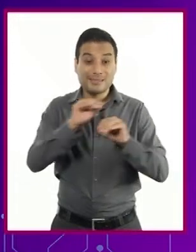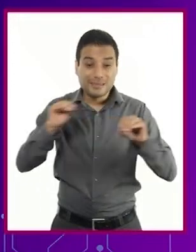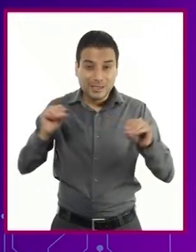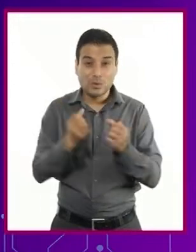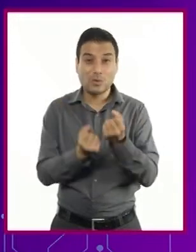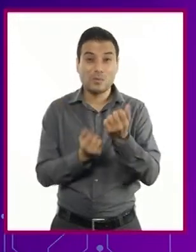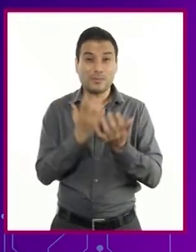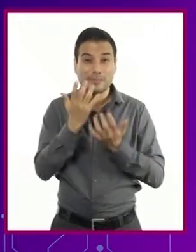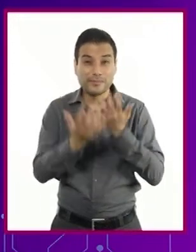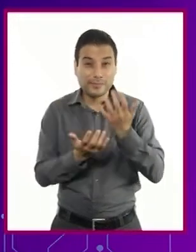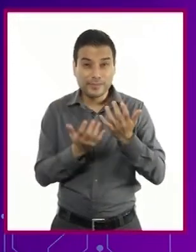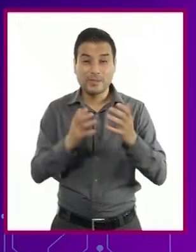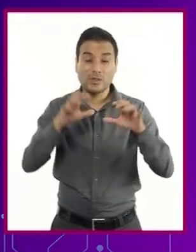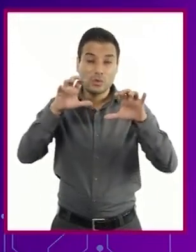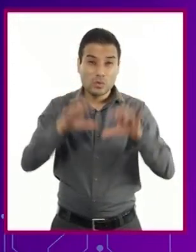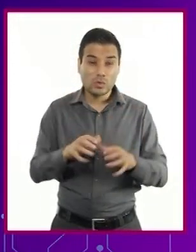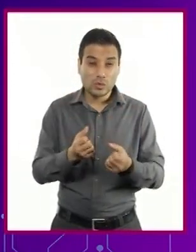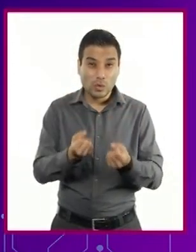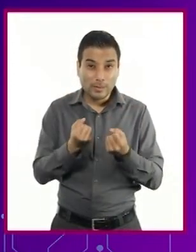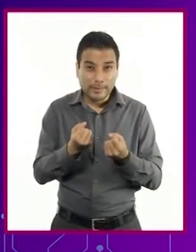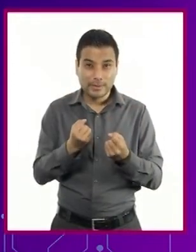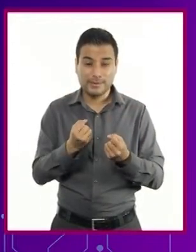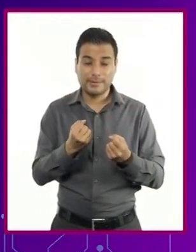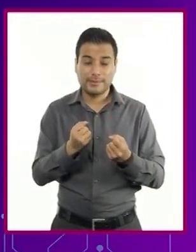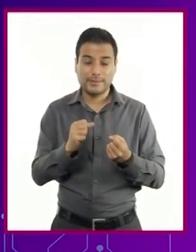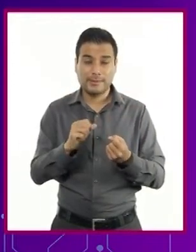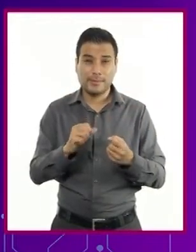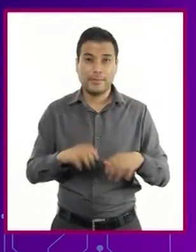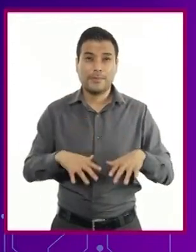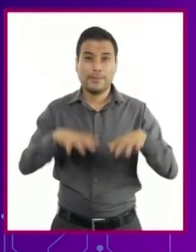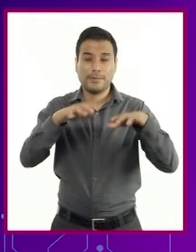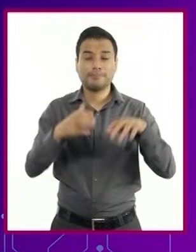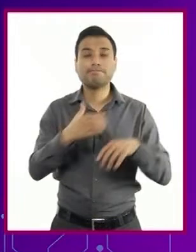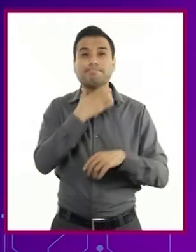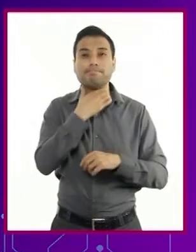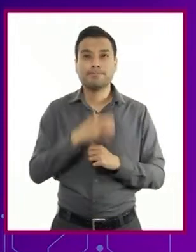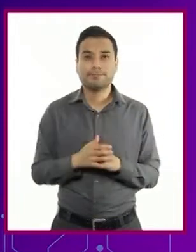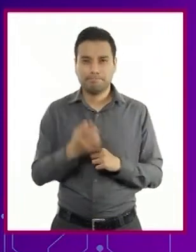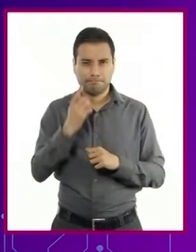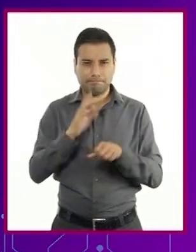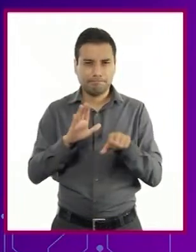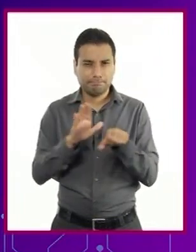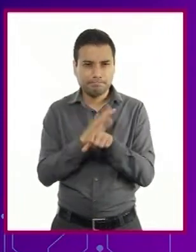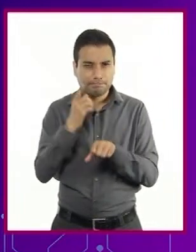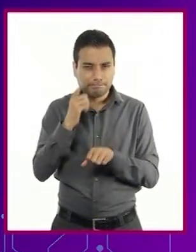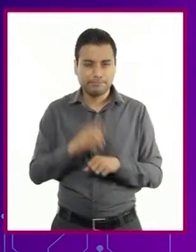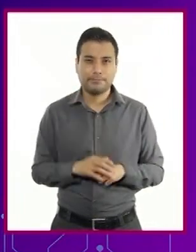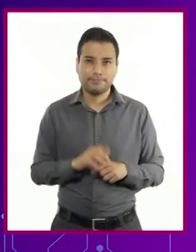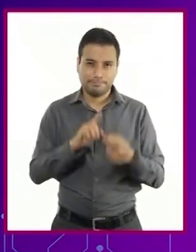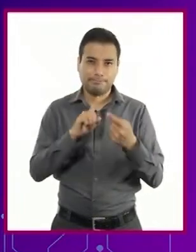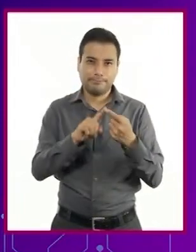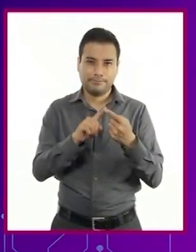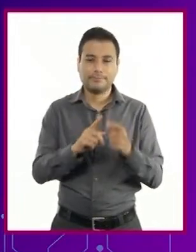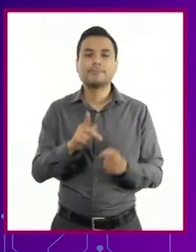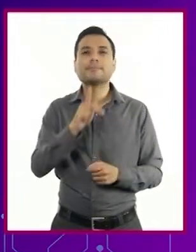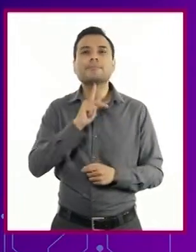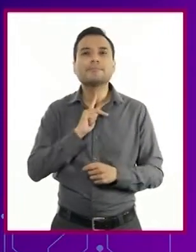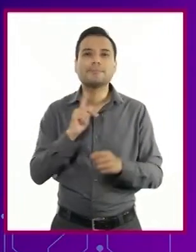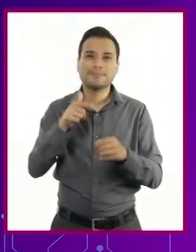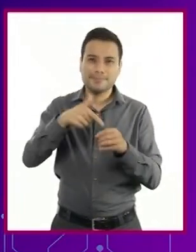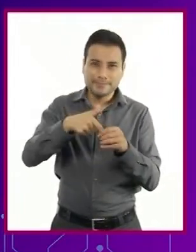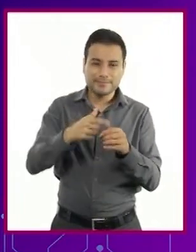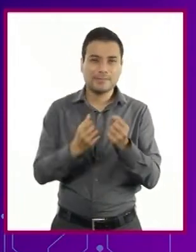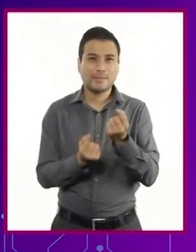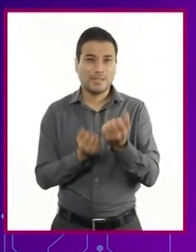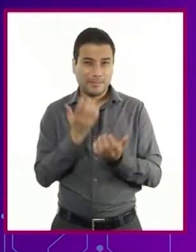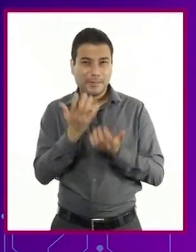incendios, tormentas e inundaciones. Hay 3 razones principales: la quema de combustibles fósiles como el petróleo,